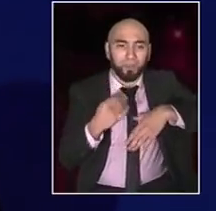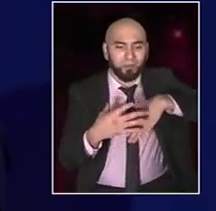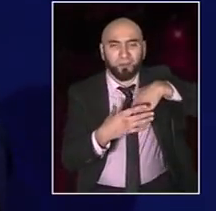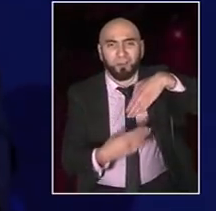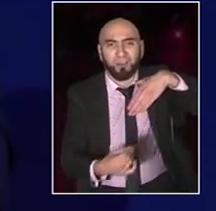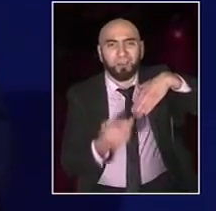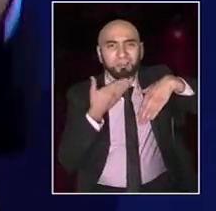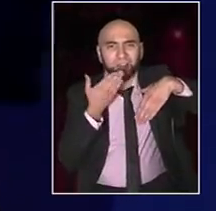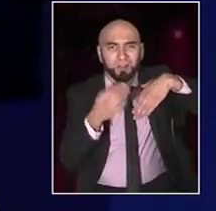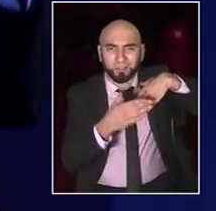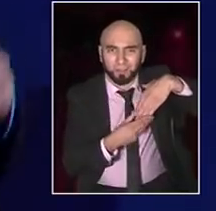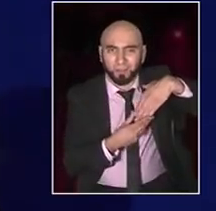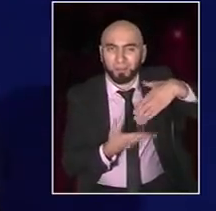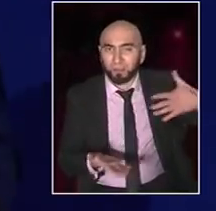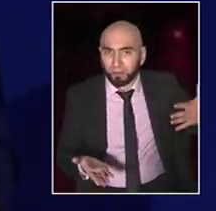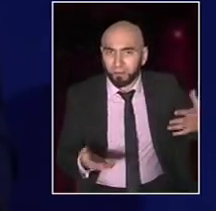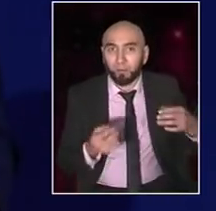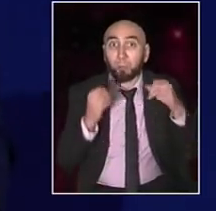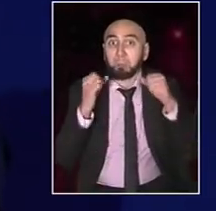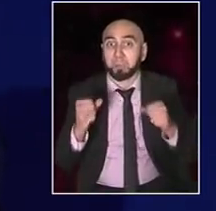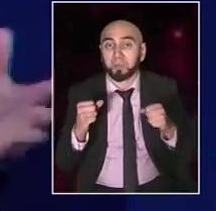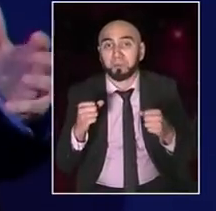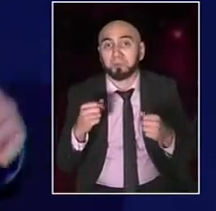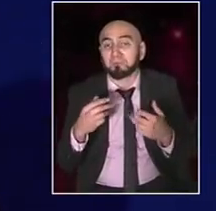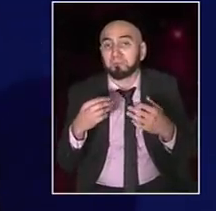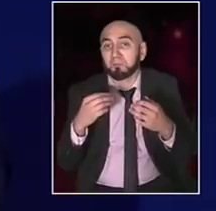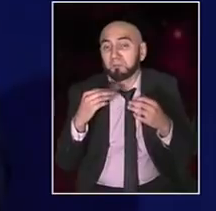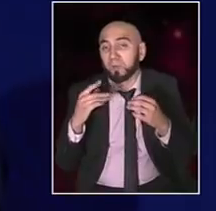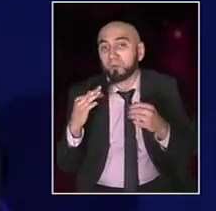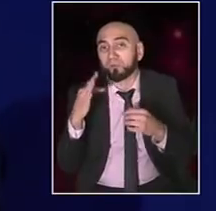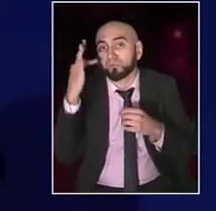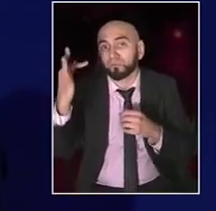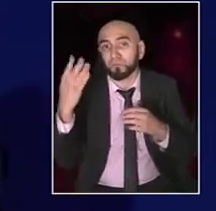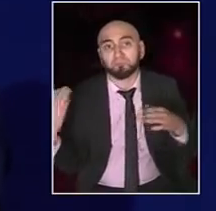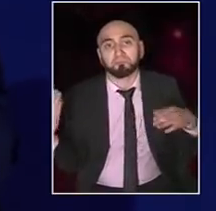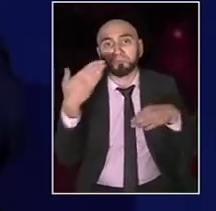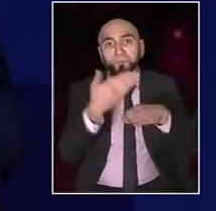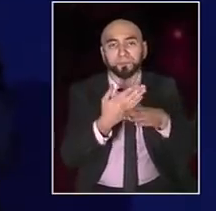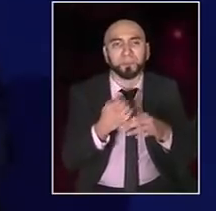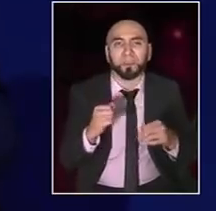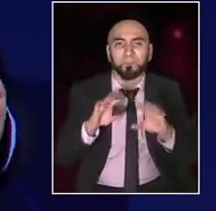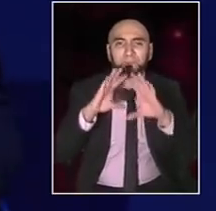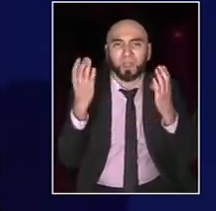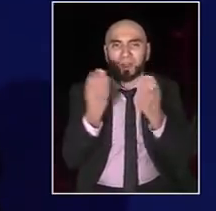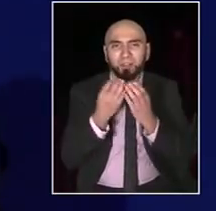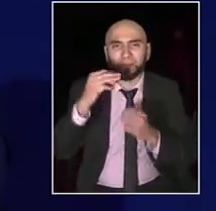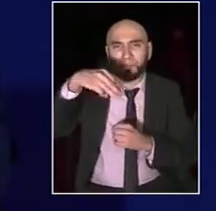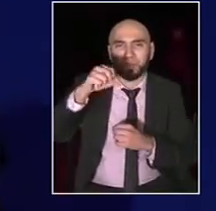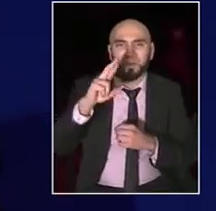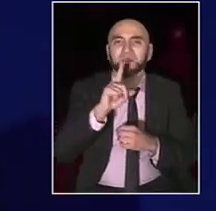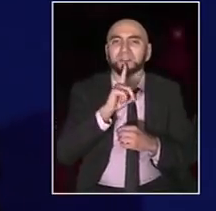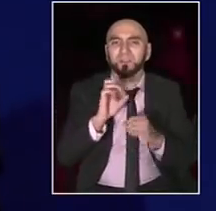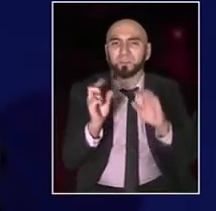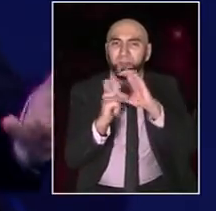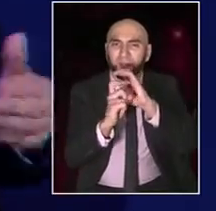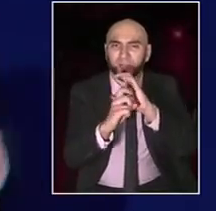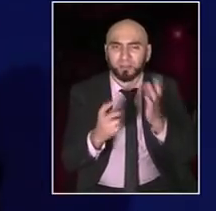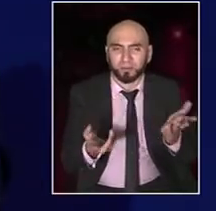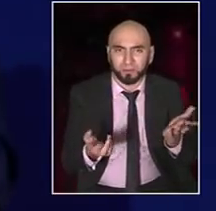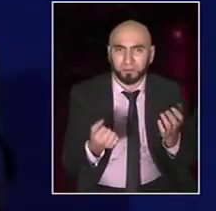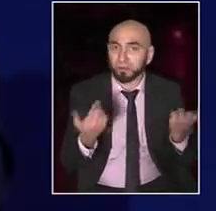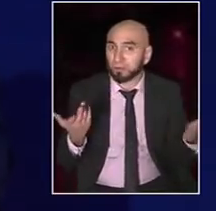poder poblar Marte para ayudar la vida en otros territorios. Chile es un país que tiene inmensas oportunidades, pero